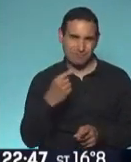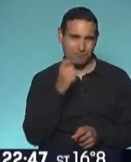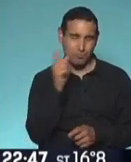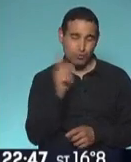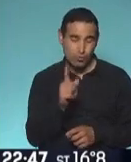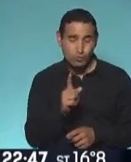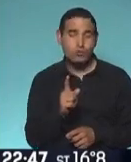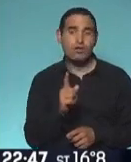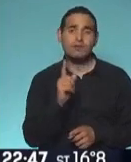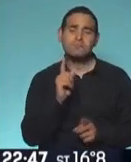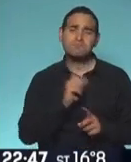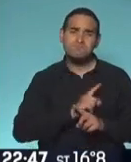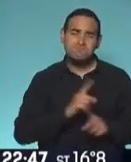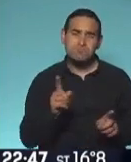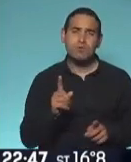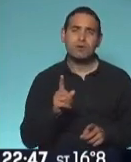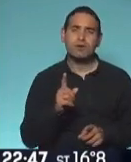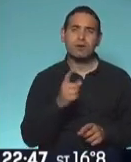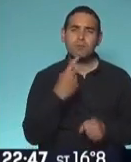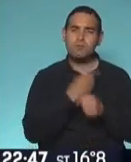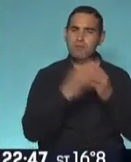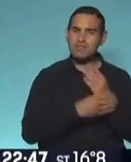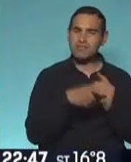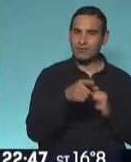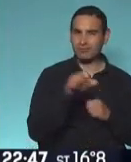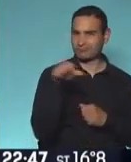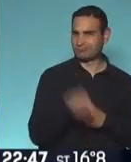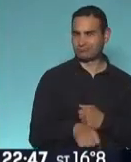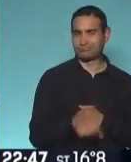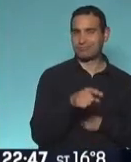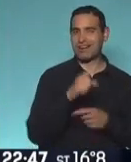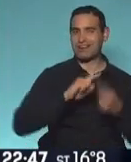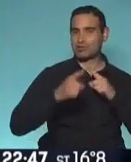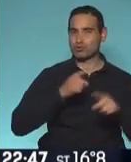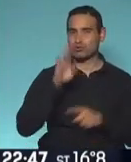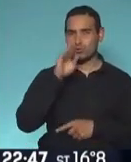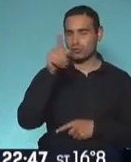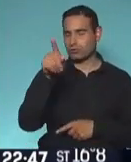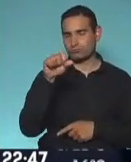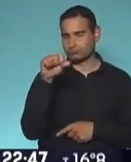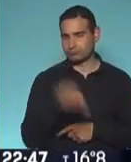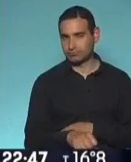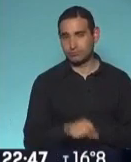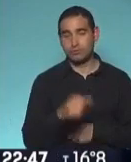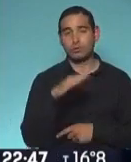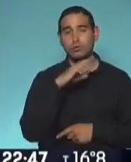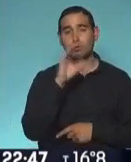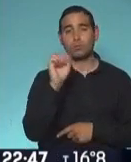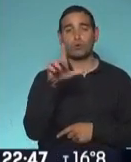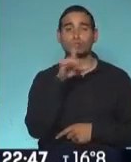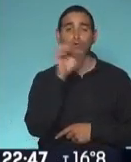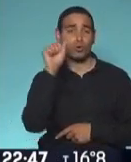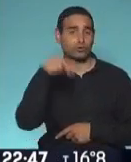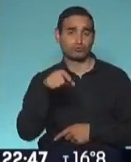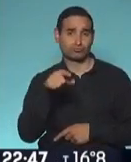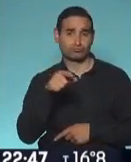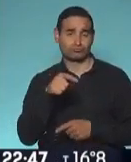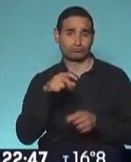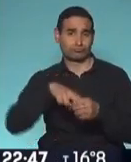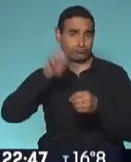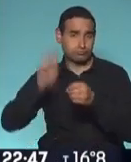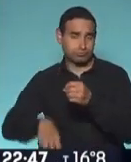Tampoco parece estar Netanyahu en su mejor momento en su relación con Estados Unidos. La salida de John Bolton evidentemente no es una